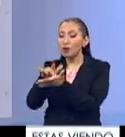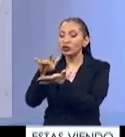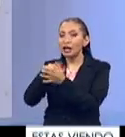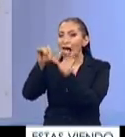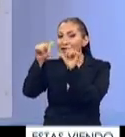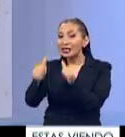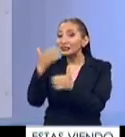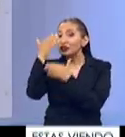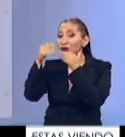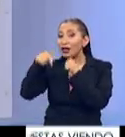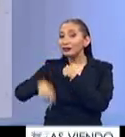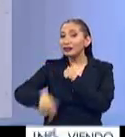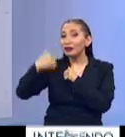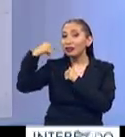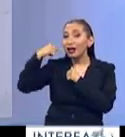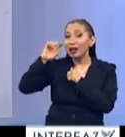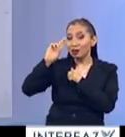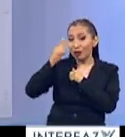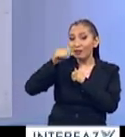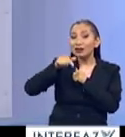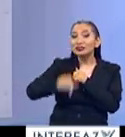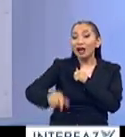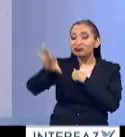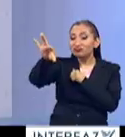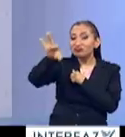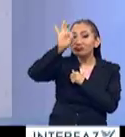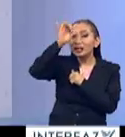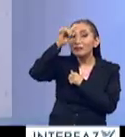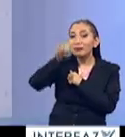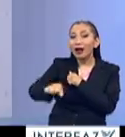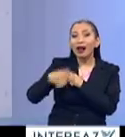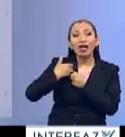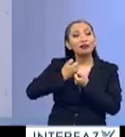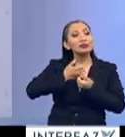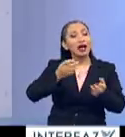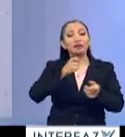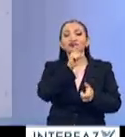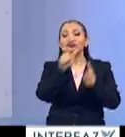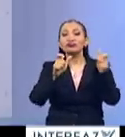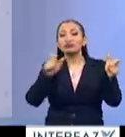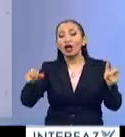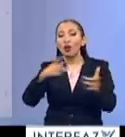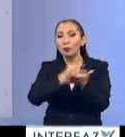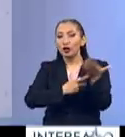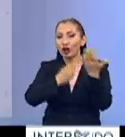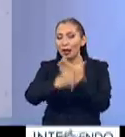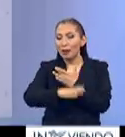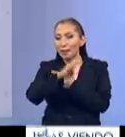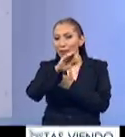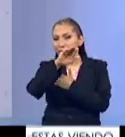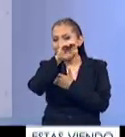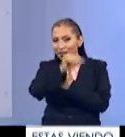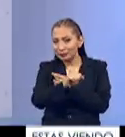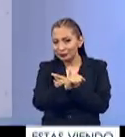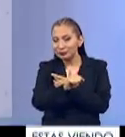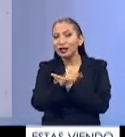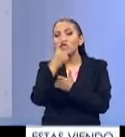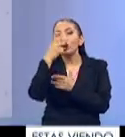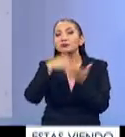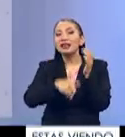artistas. Y precisamente la Universidad de Guadalajara fue seleccionada para distribuir este donativo mediante un programa de becas.